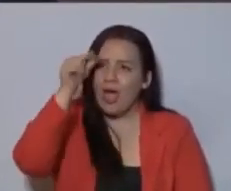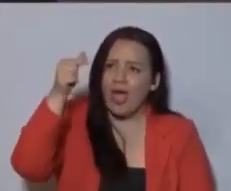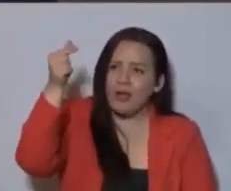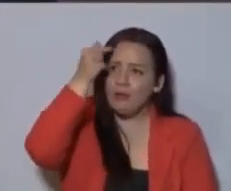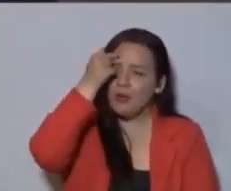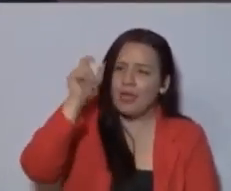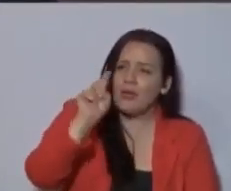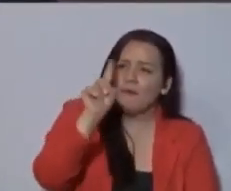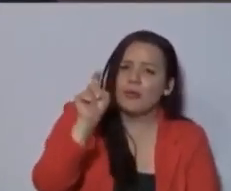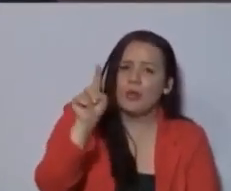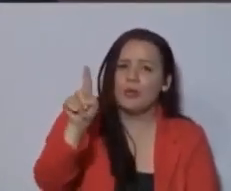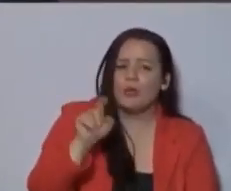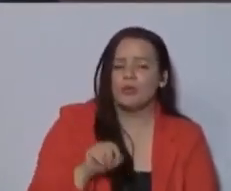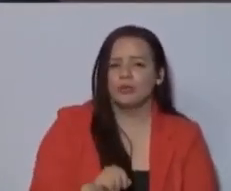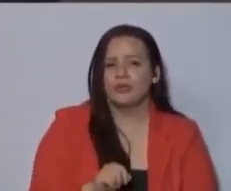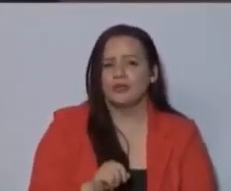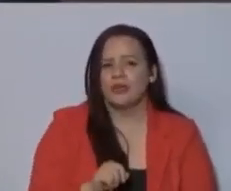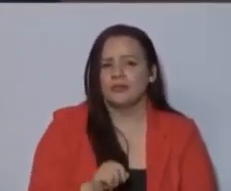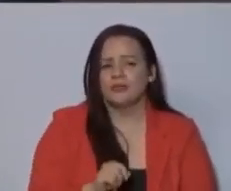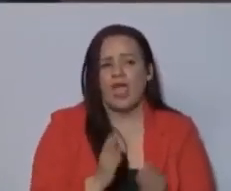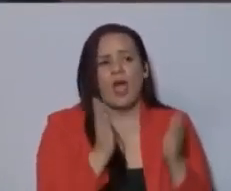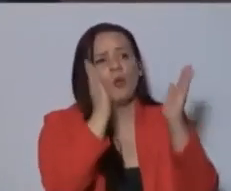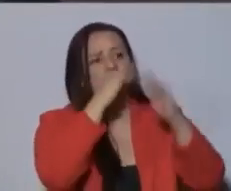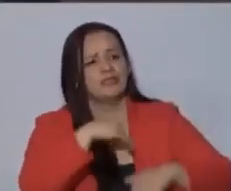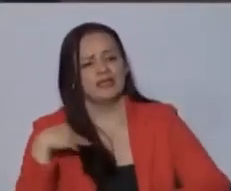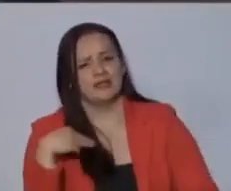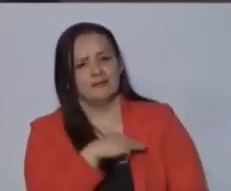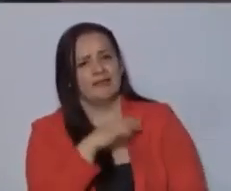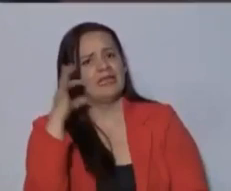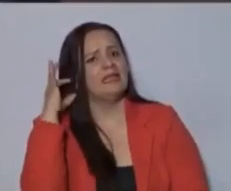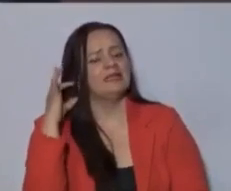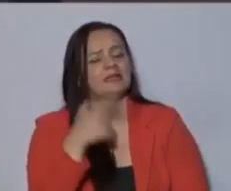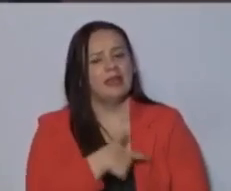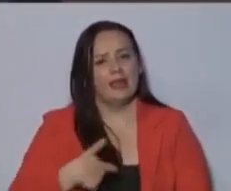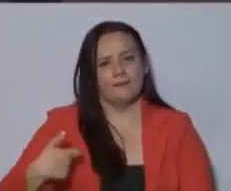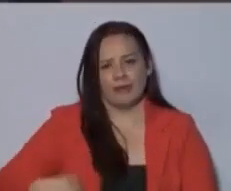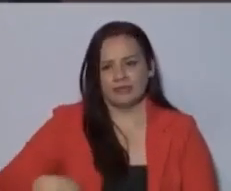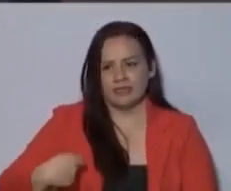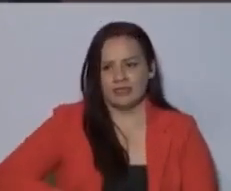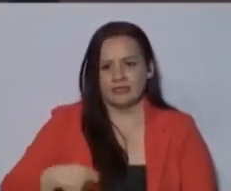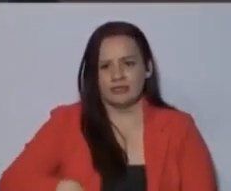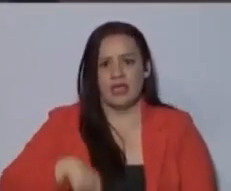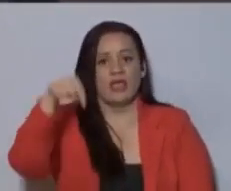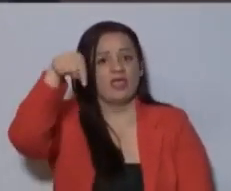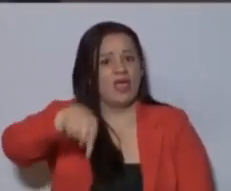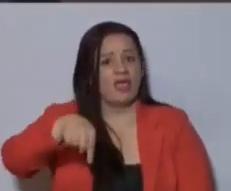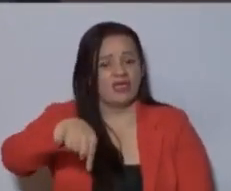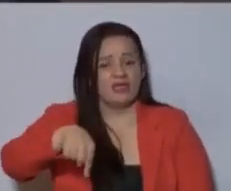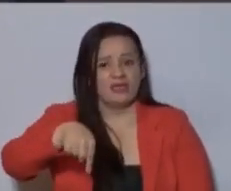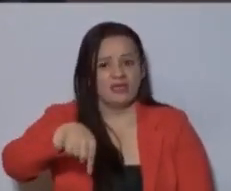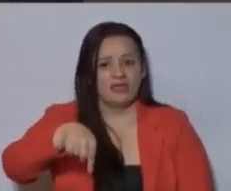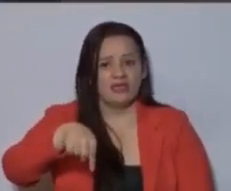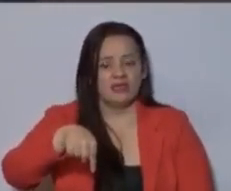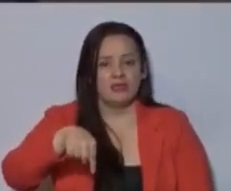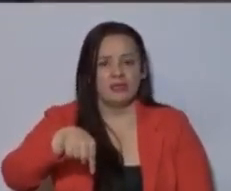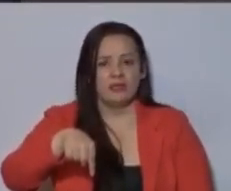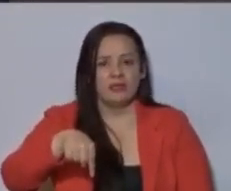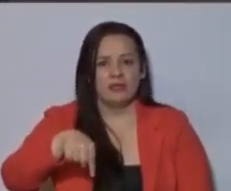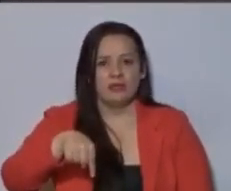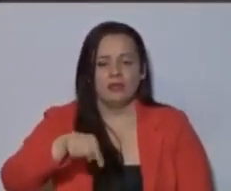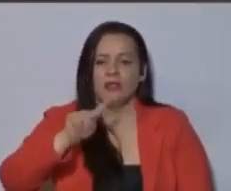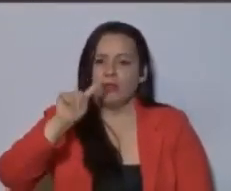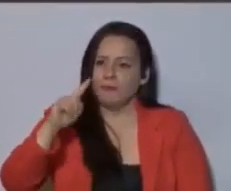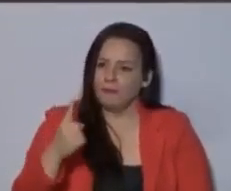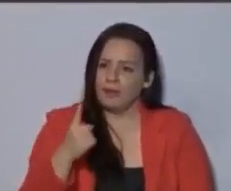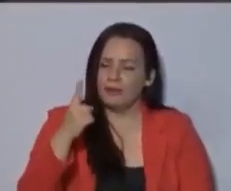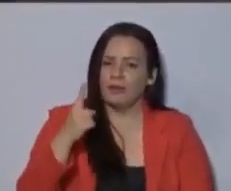Ejecutivo, a la ausente ministra de la Presidencia, que aquí no ha puesto, entra el 1 de